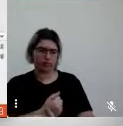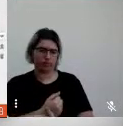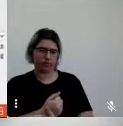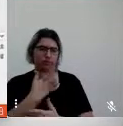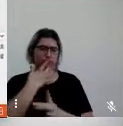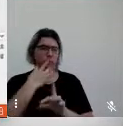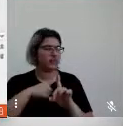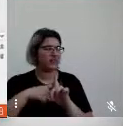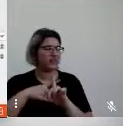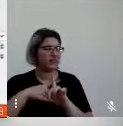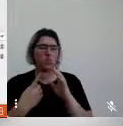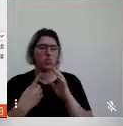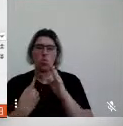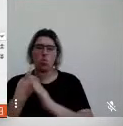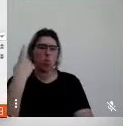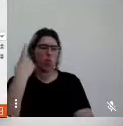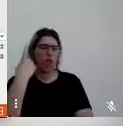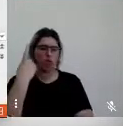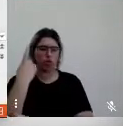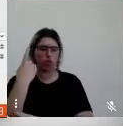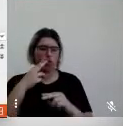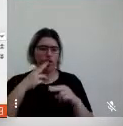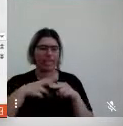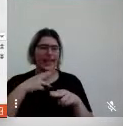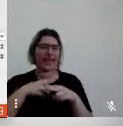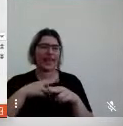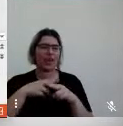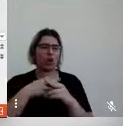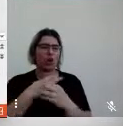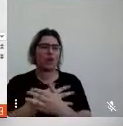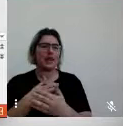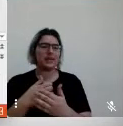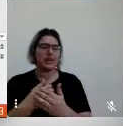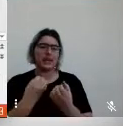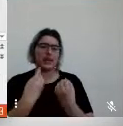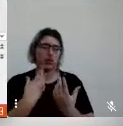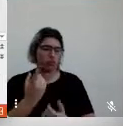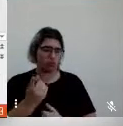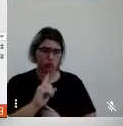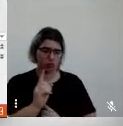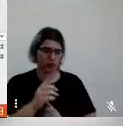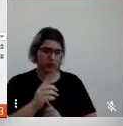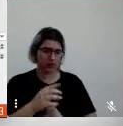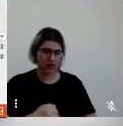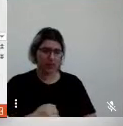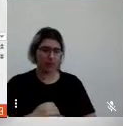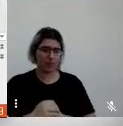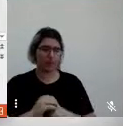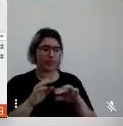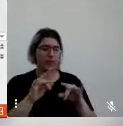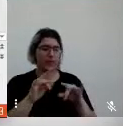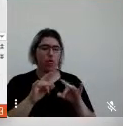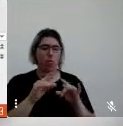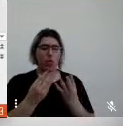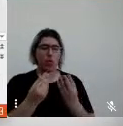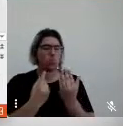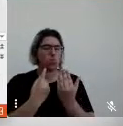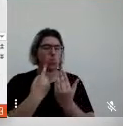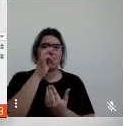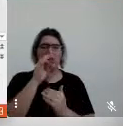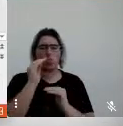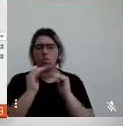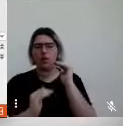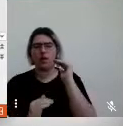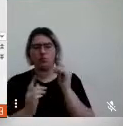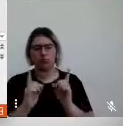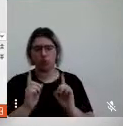altos de hierro en sangre, pues tampoco es bueno. Tener la glucemia muy alta no es buena y tenerla baja tampoco, ¿vale? Hay que